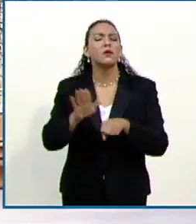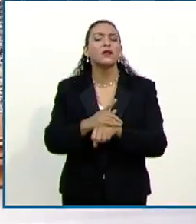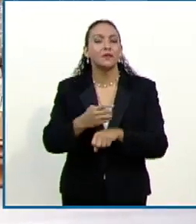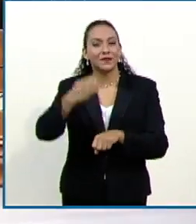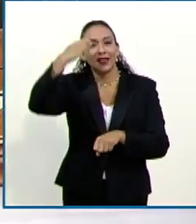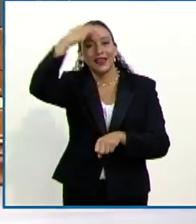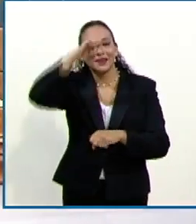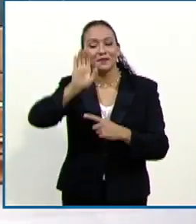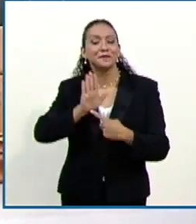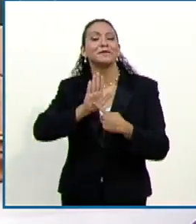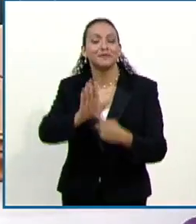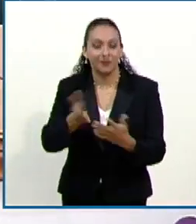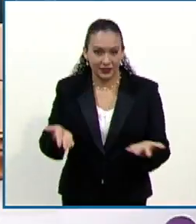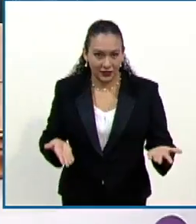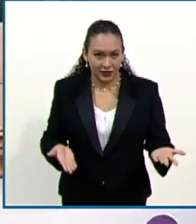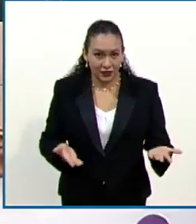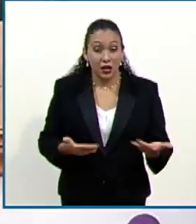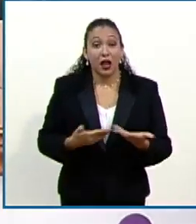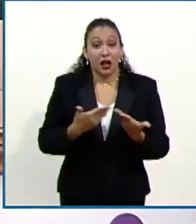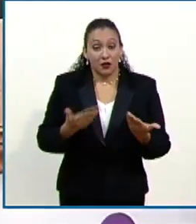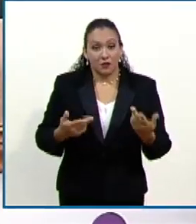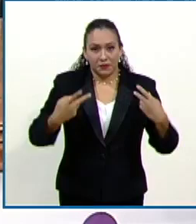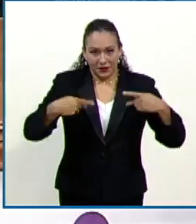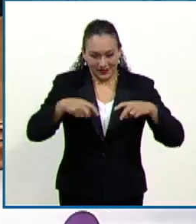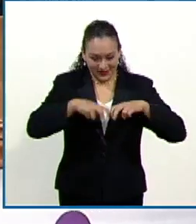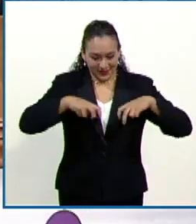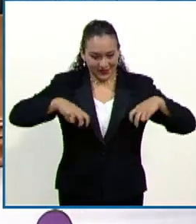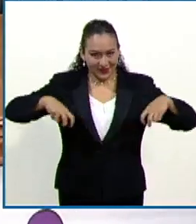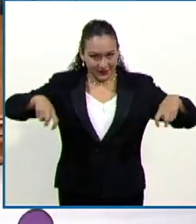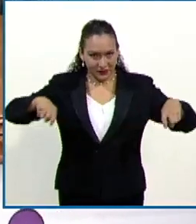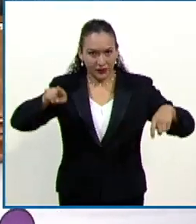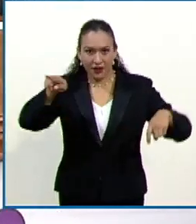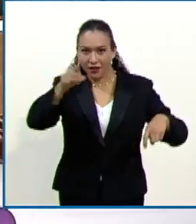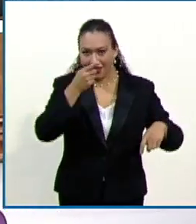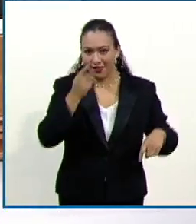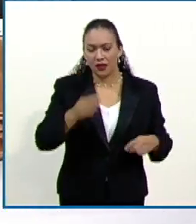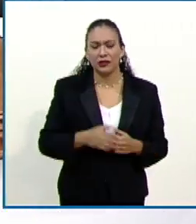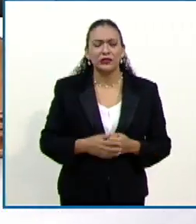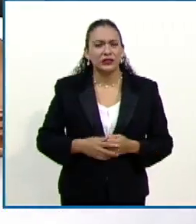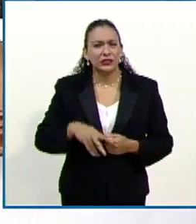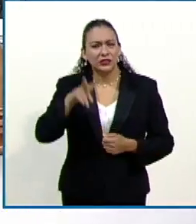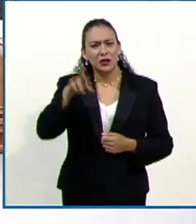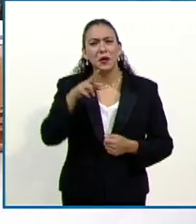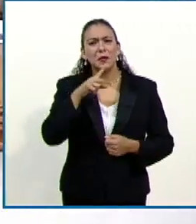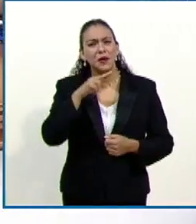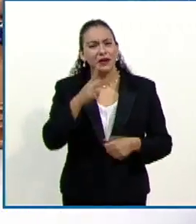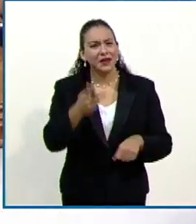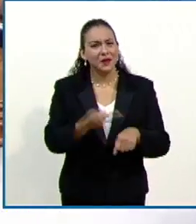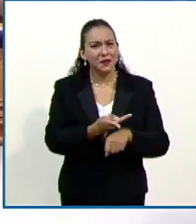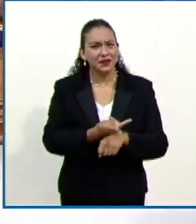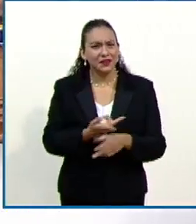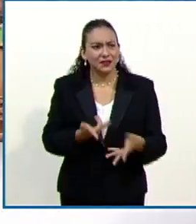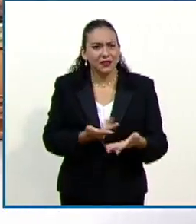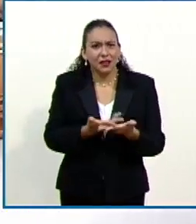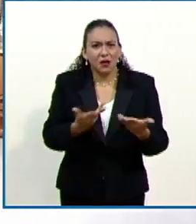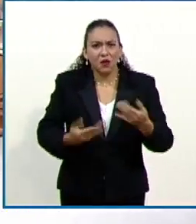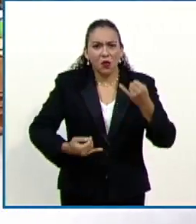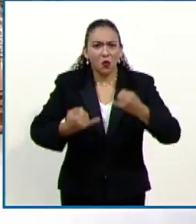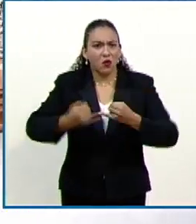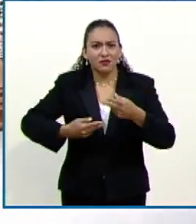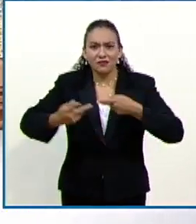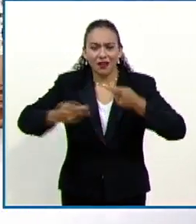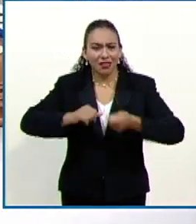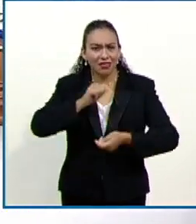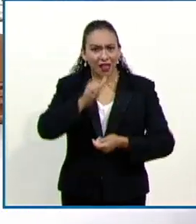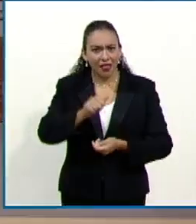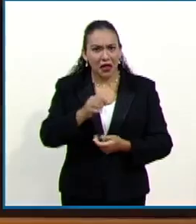democracia, los demás participantes manifestaron sus preocupaciones por las afectaciones que provocaría en estos ámbitos la reforma al